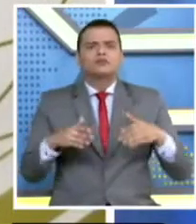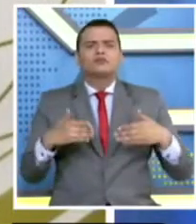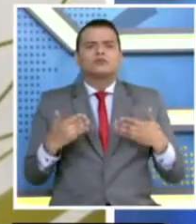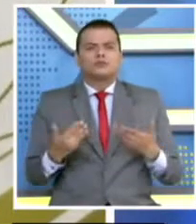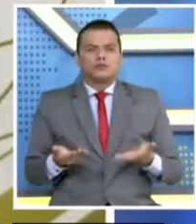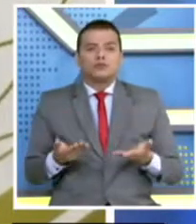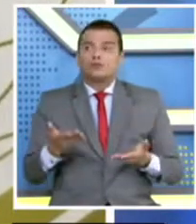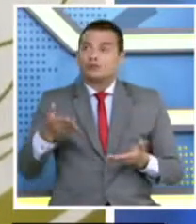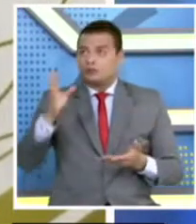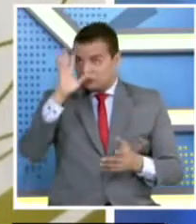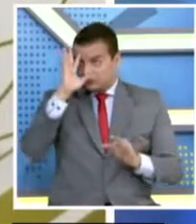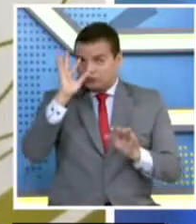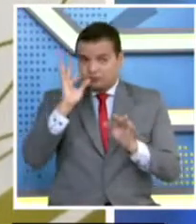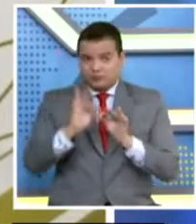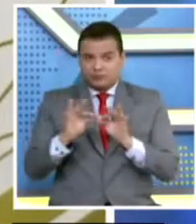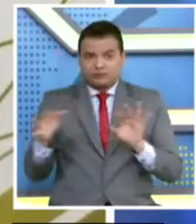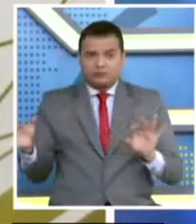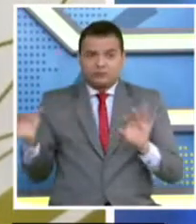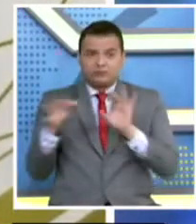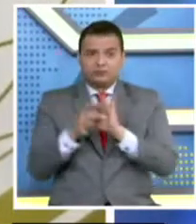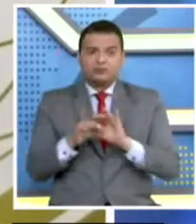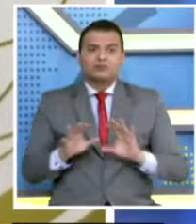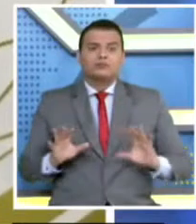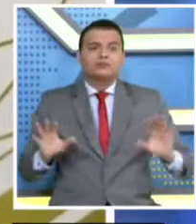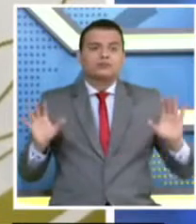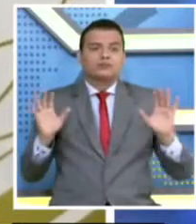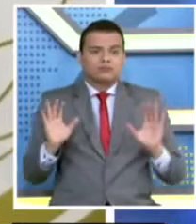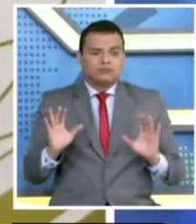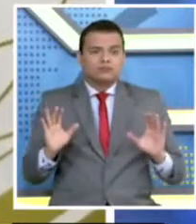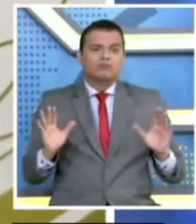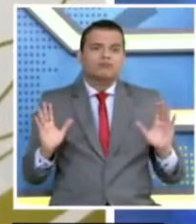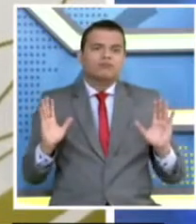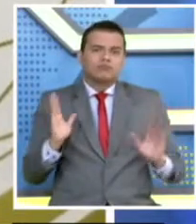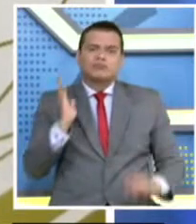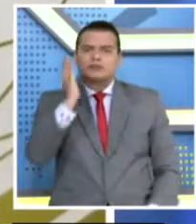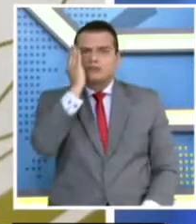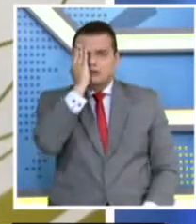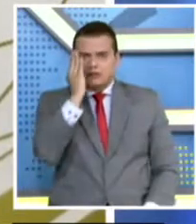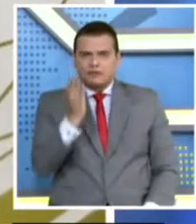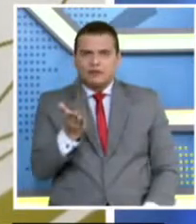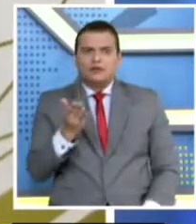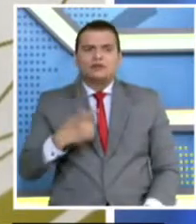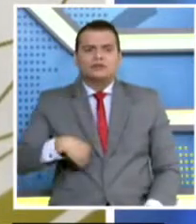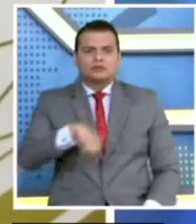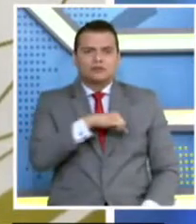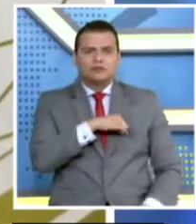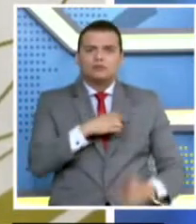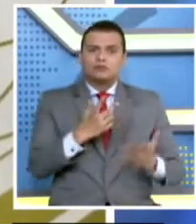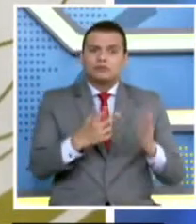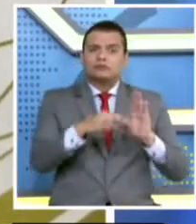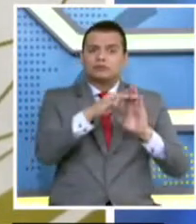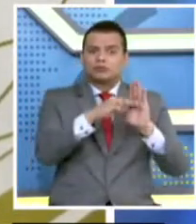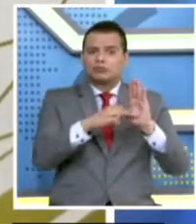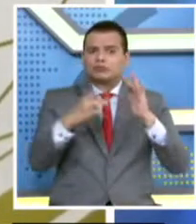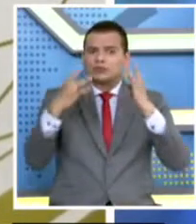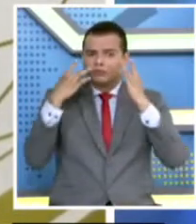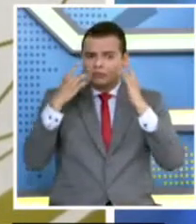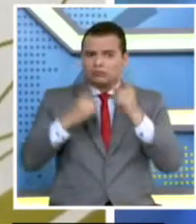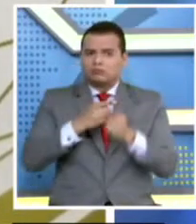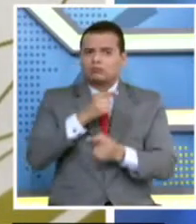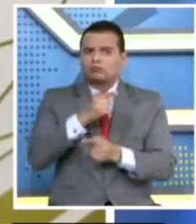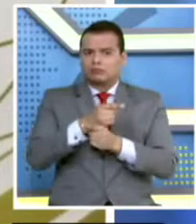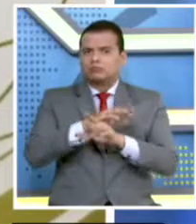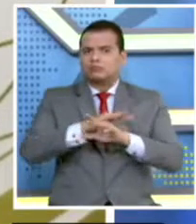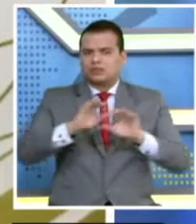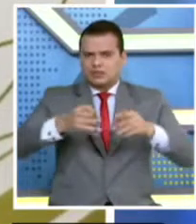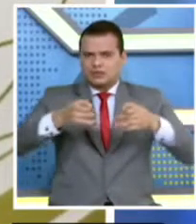es de la mano de Dios. Claro, nosotros también sabemos que estamos para aplicar los protocolos de bioseguridad e impedir